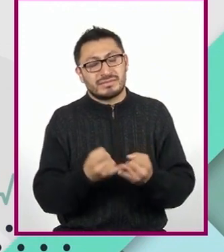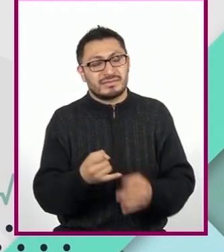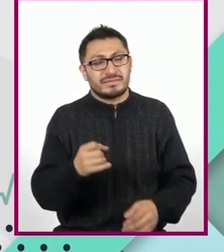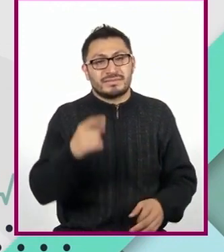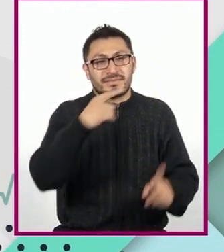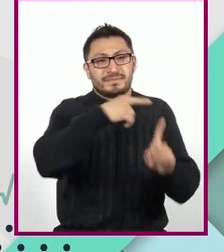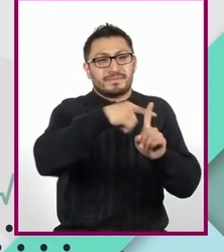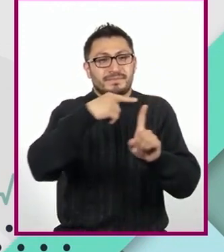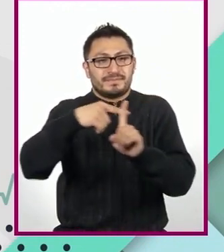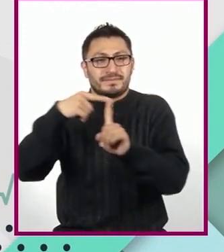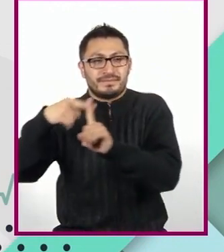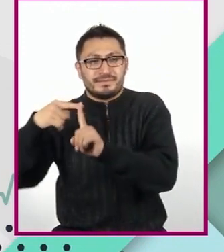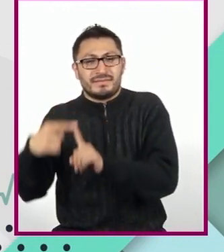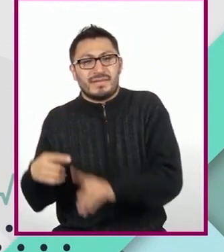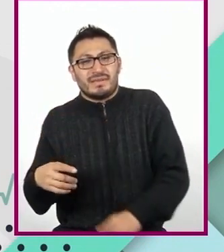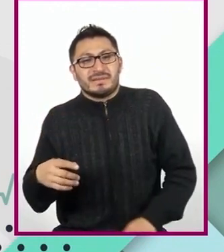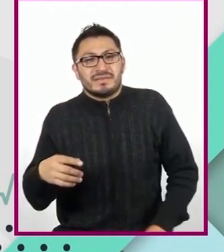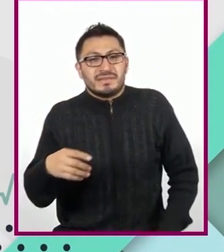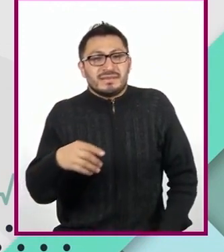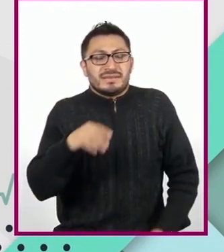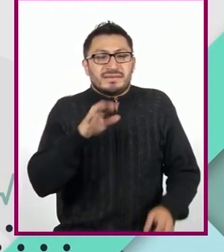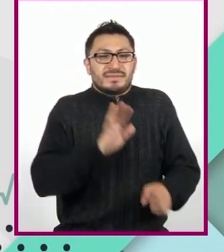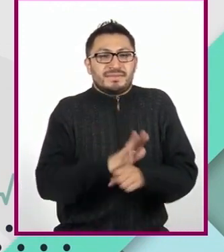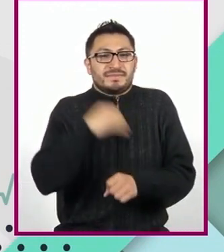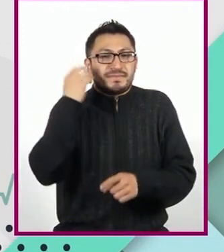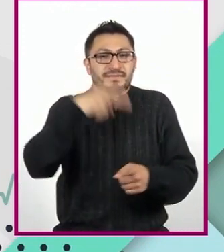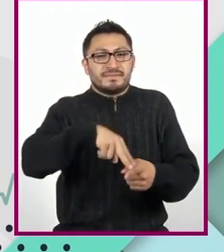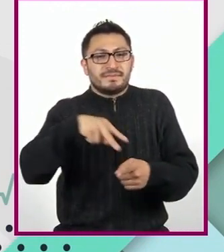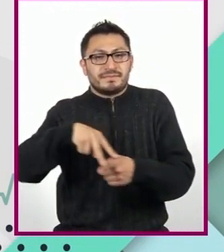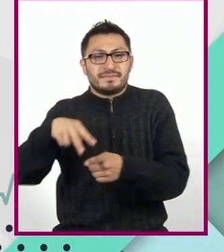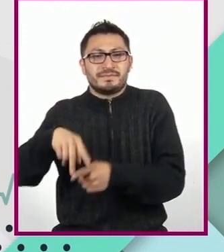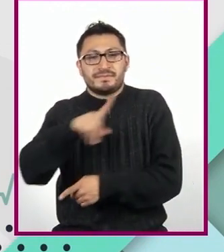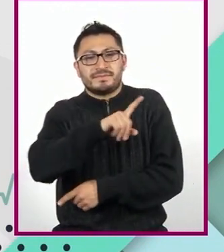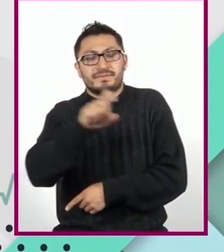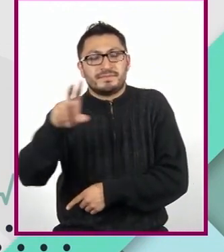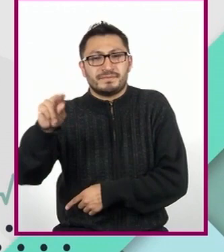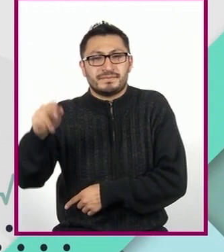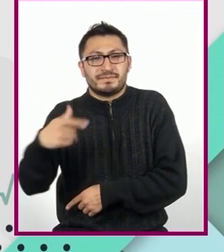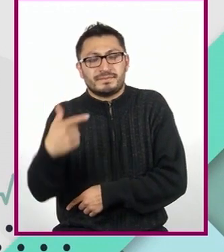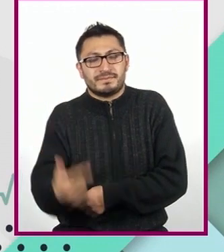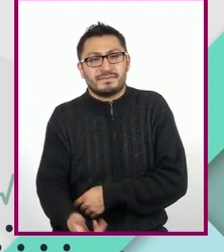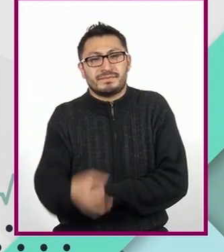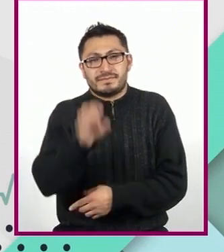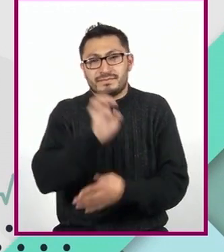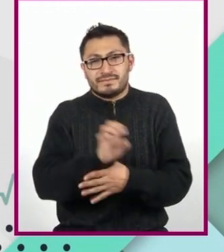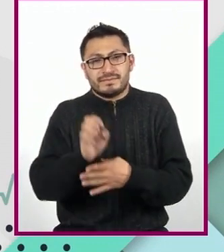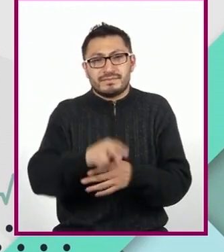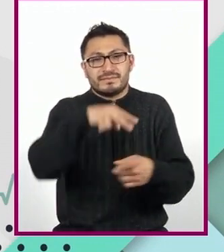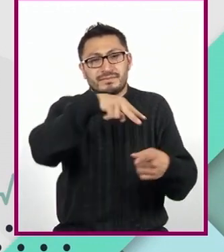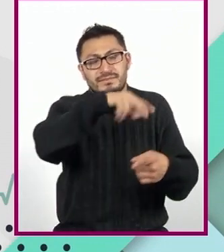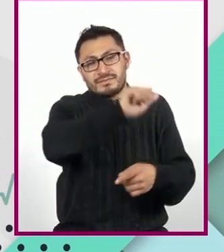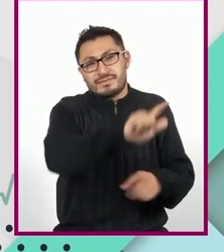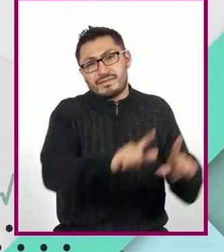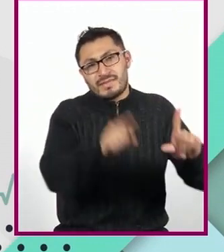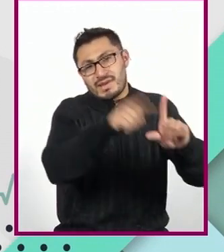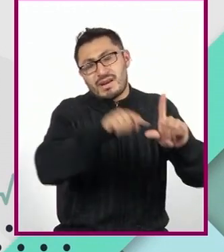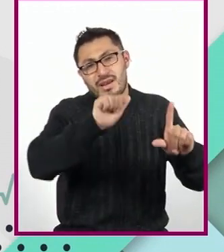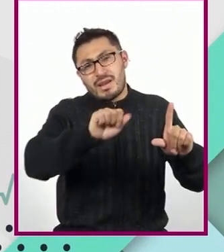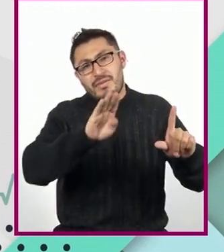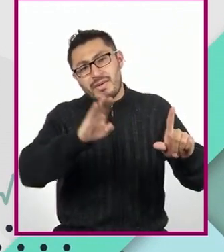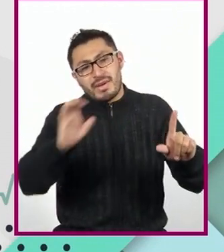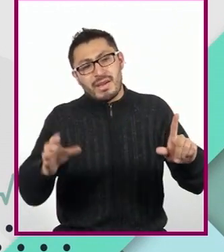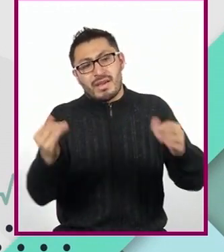suma de los ángulos internos de cualquier triángulo es de 180 grados, por lo que el ángulo ABC es igual a 180